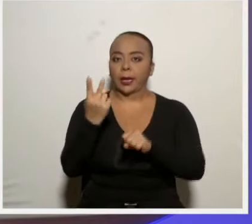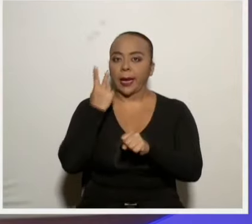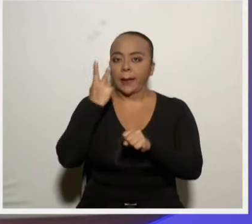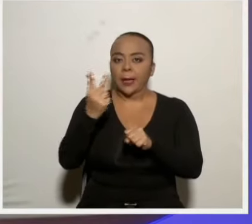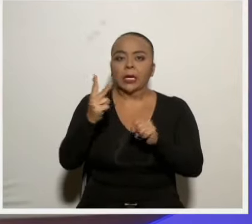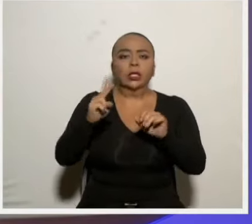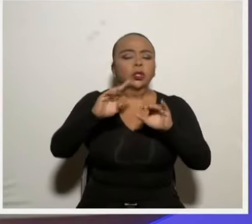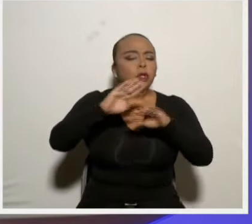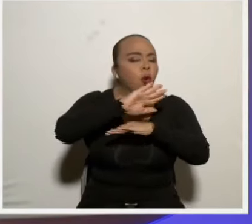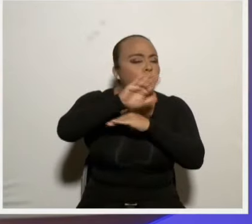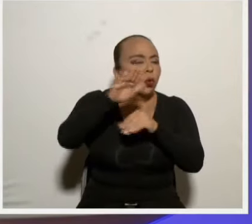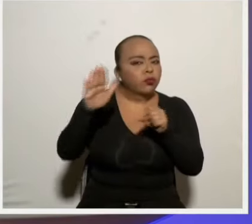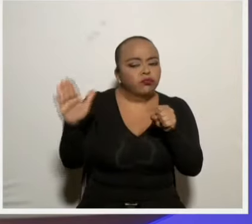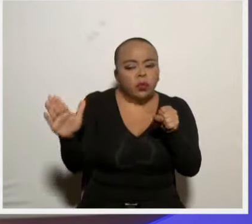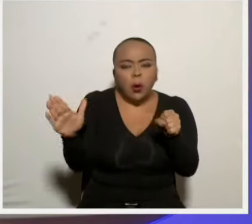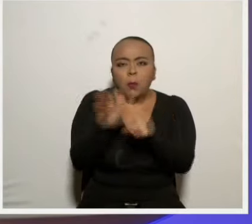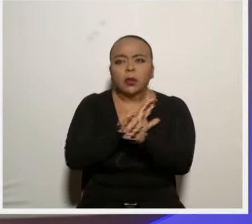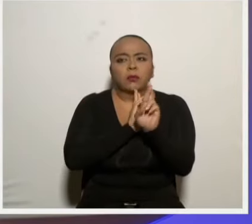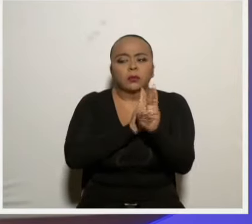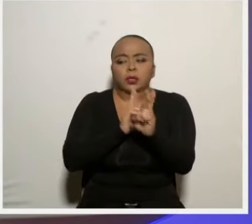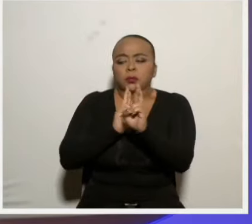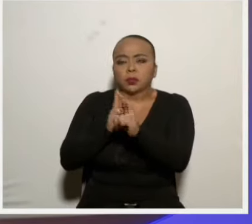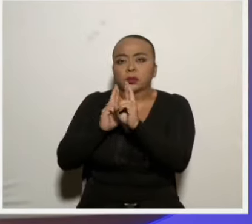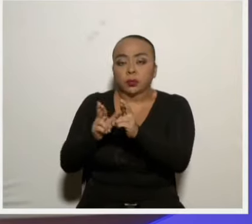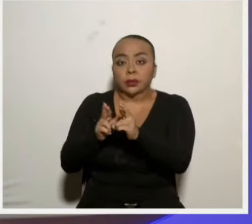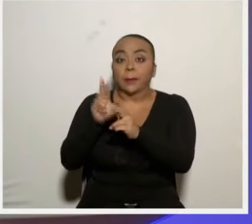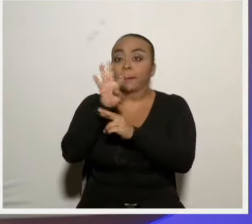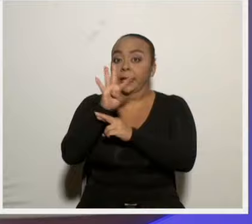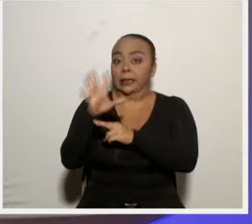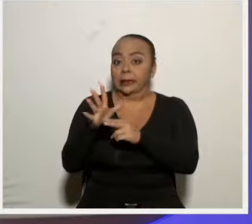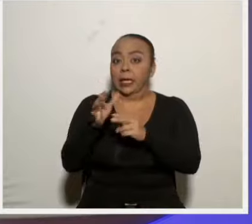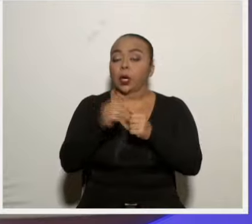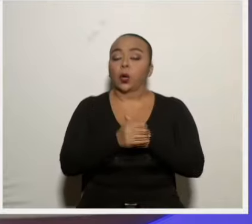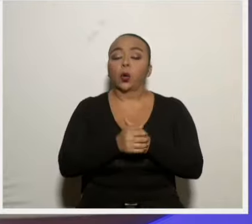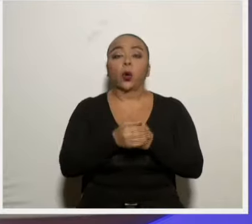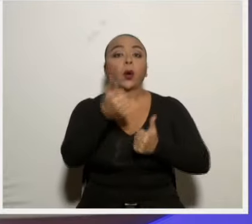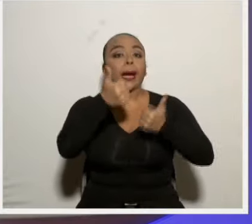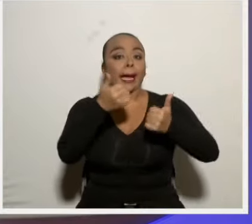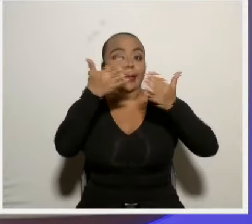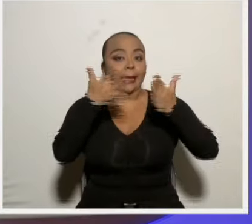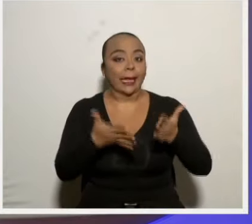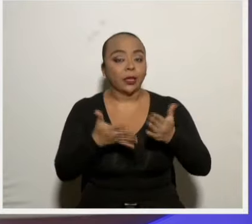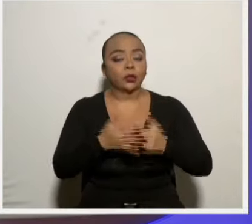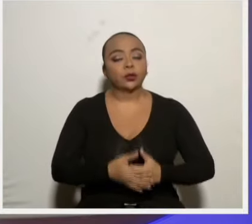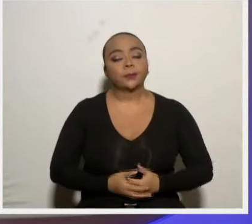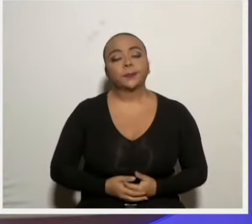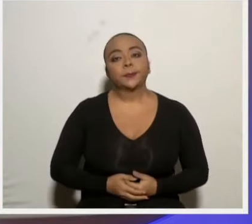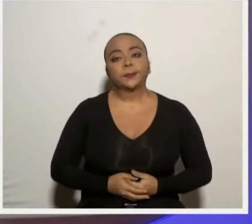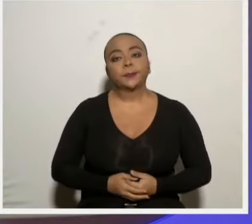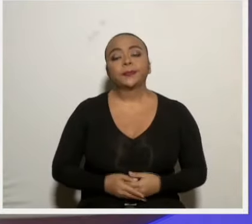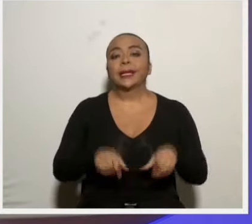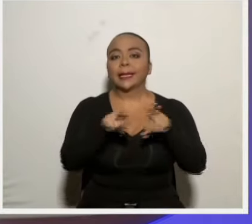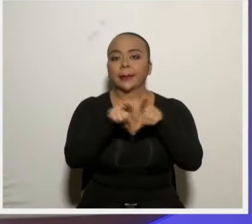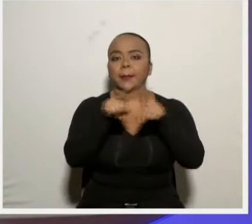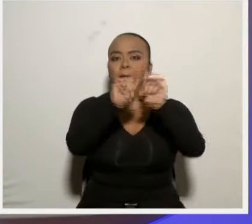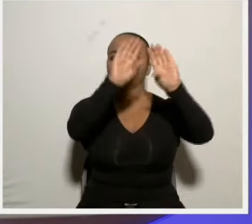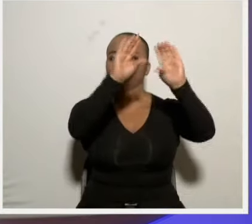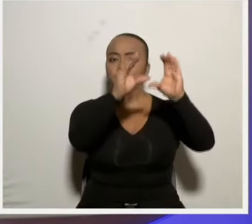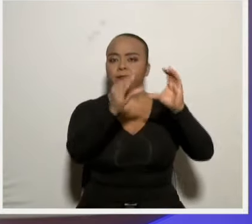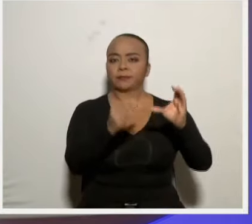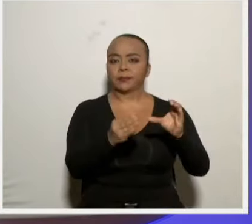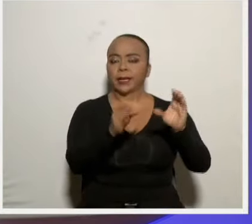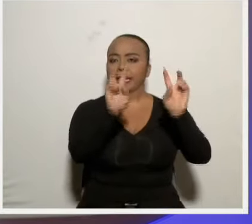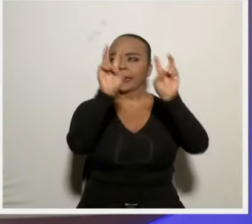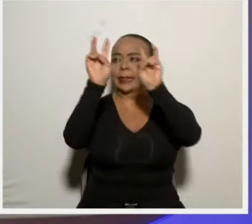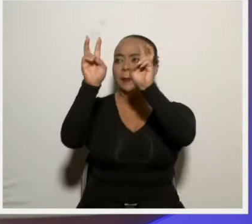la totalidad de las respuestas que dieron los 25 aspirantes a la presidencia de la República, también clasificadas por los